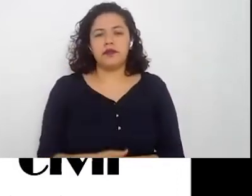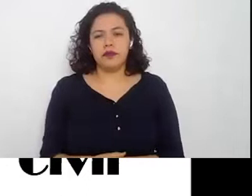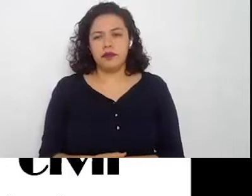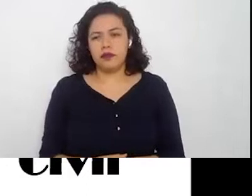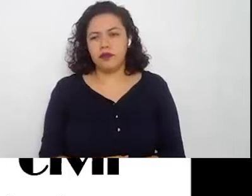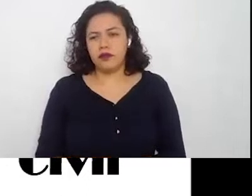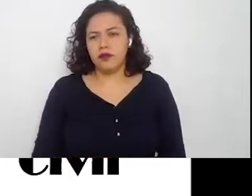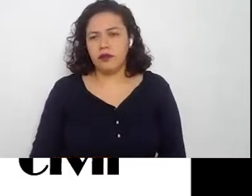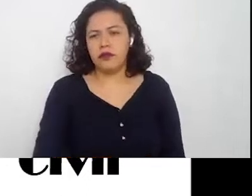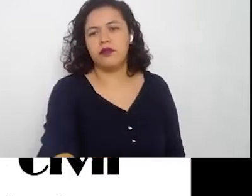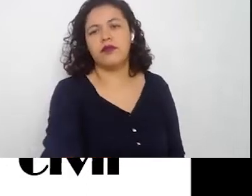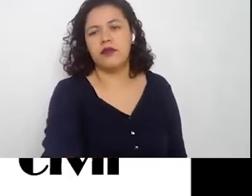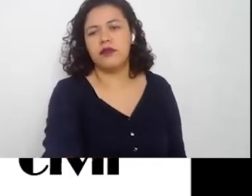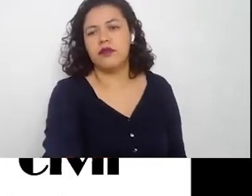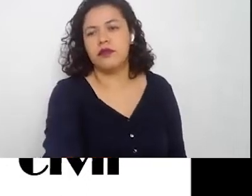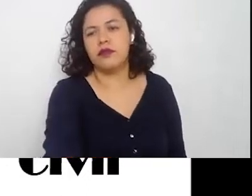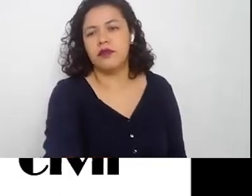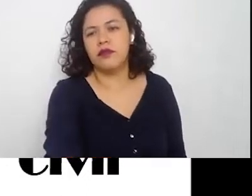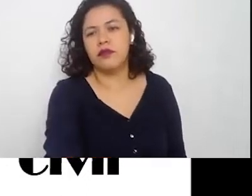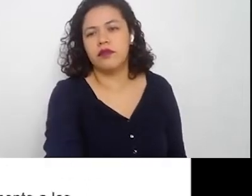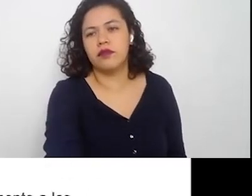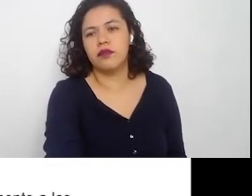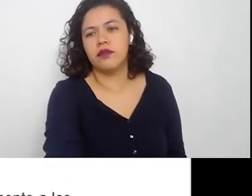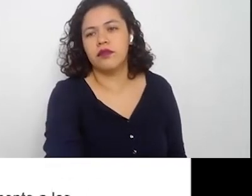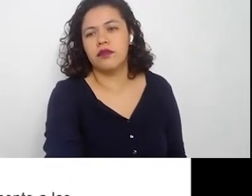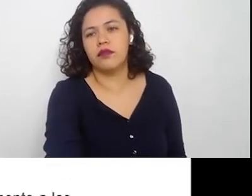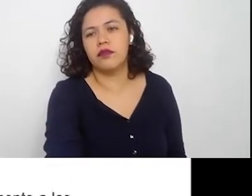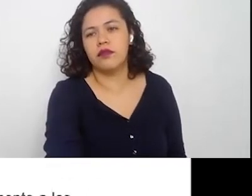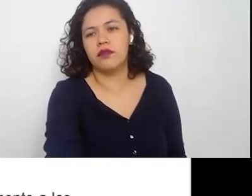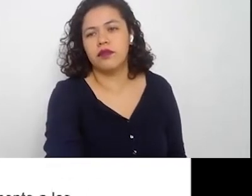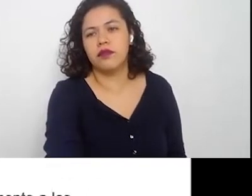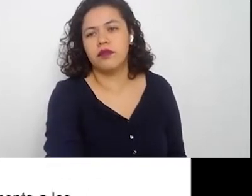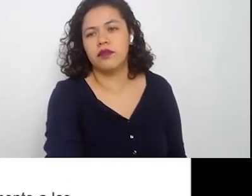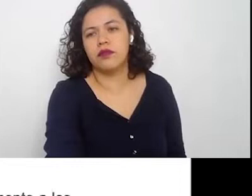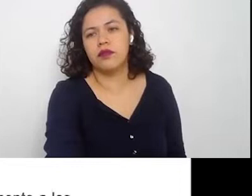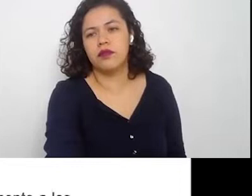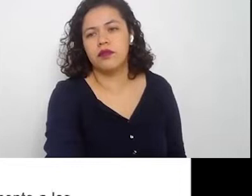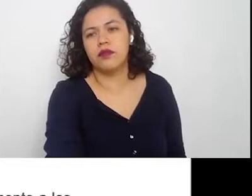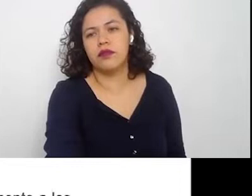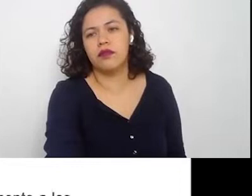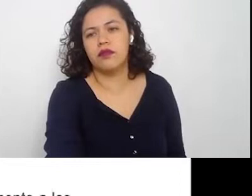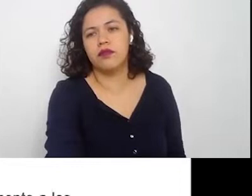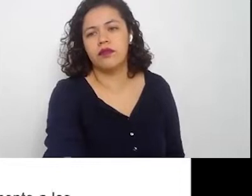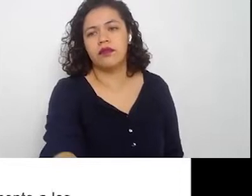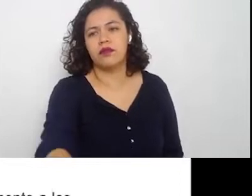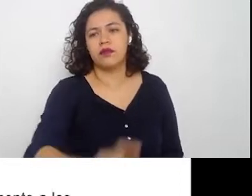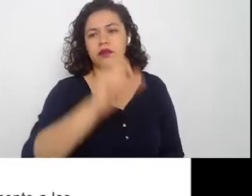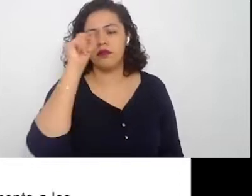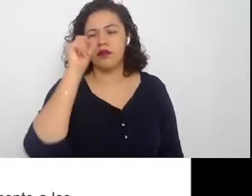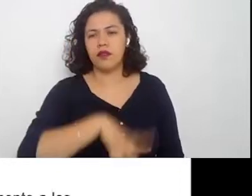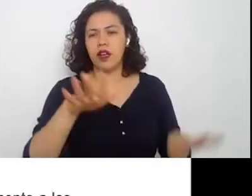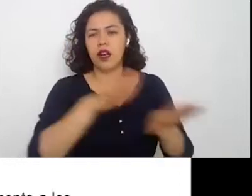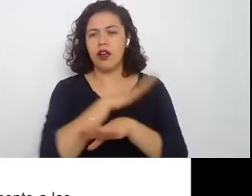piden todos estos cambios. Vamos a verlos. Y para el caso de las